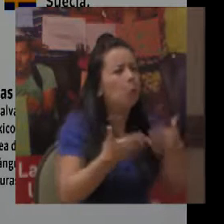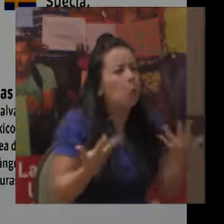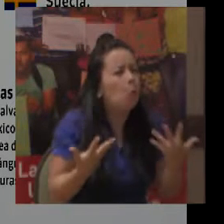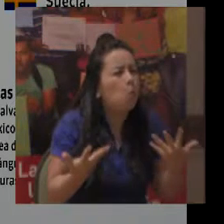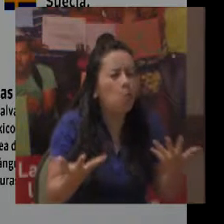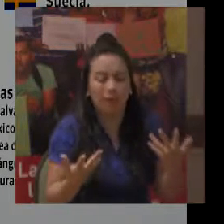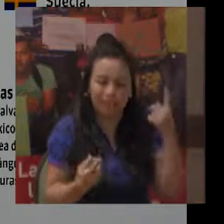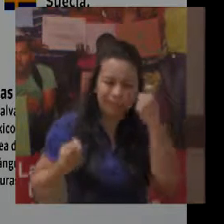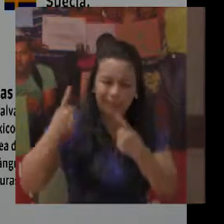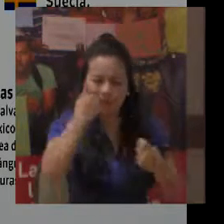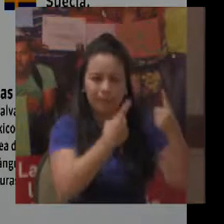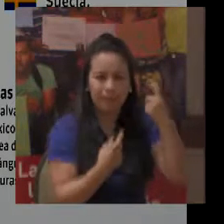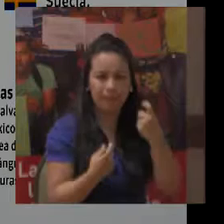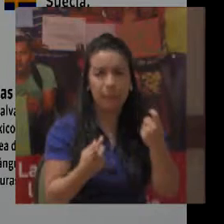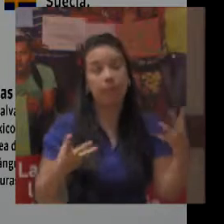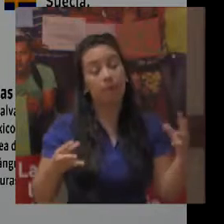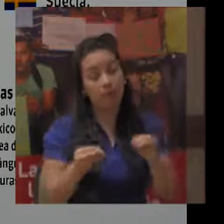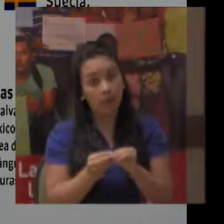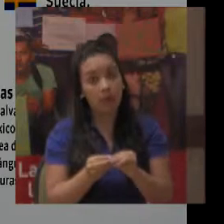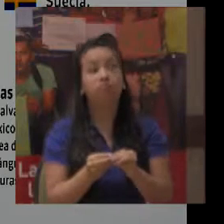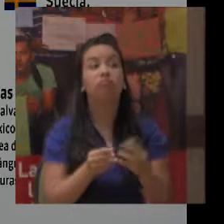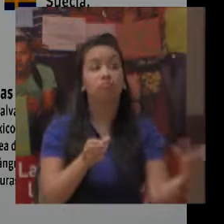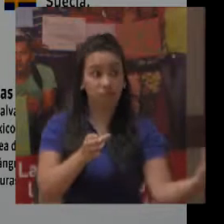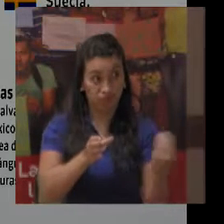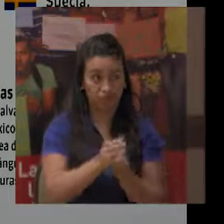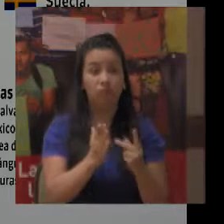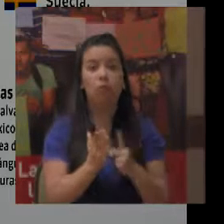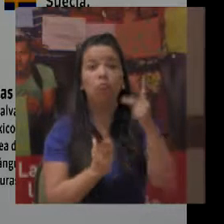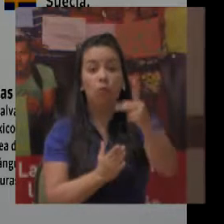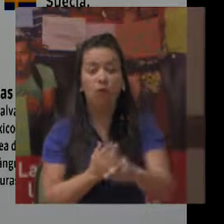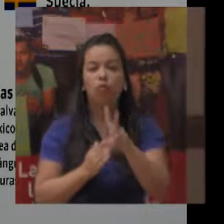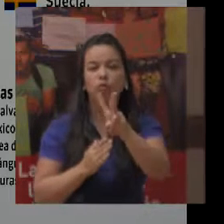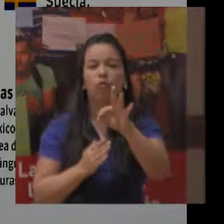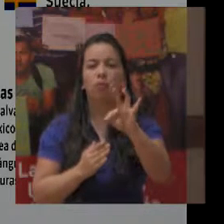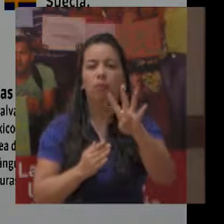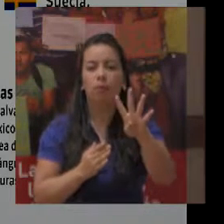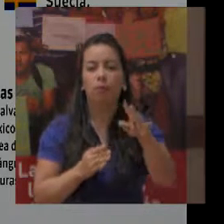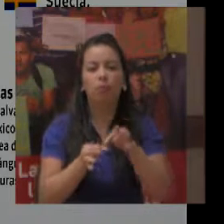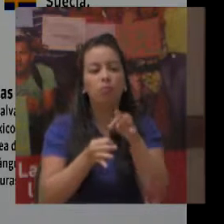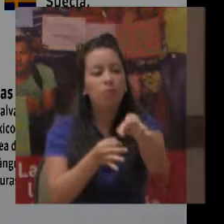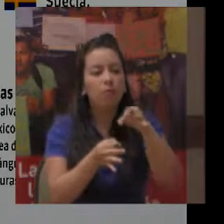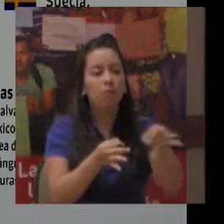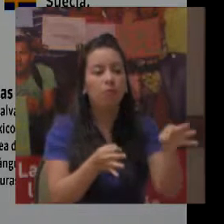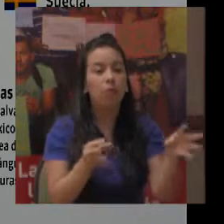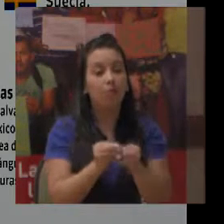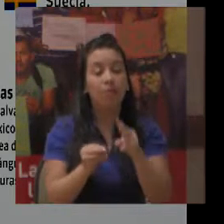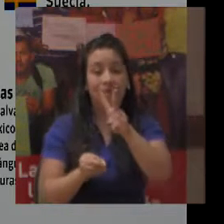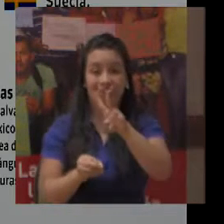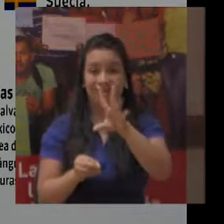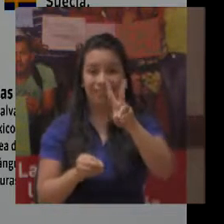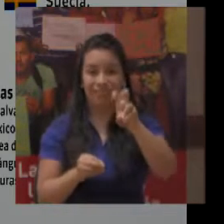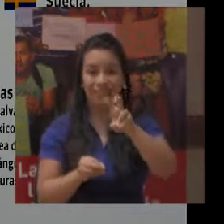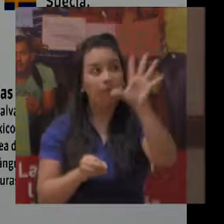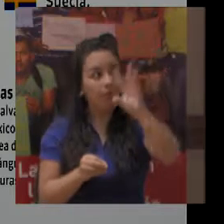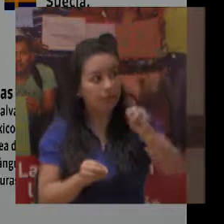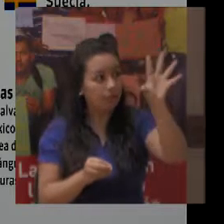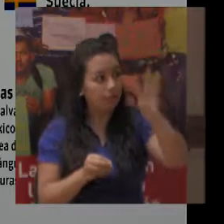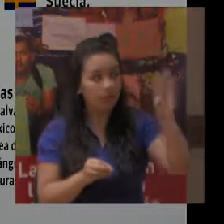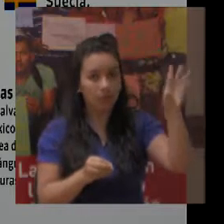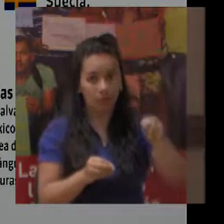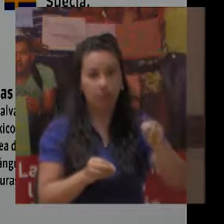hasta el momento quedar incluido en los planes de desarrollo de 234 municipios y de 27 departamentos.